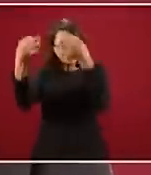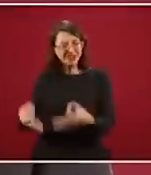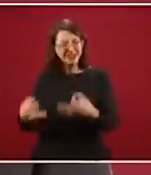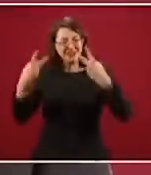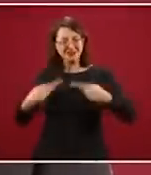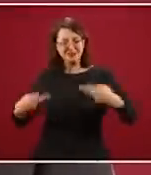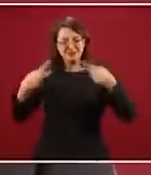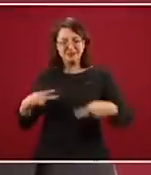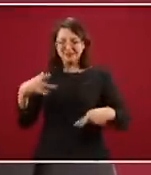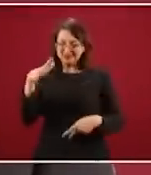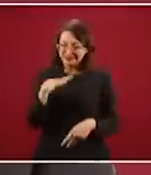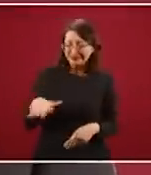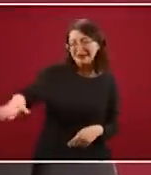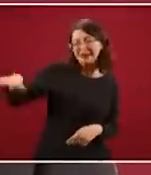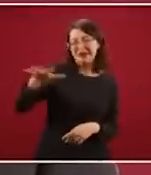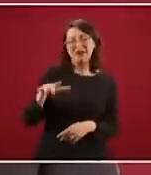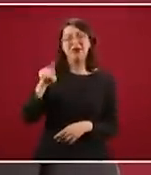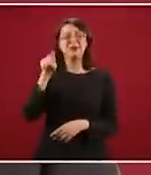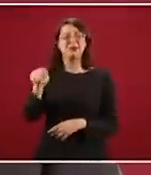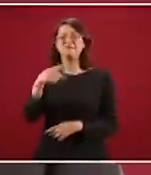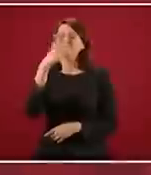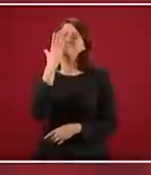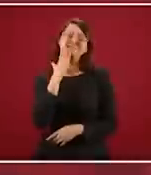en Anenecuilco,